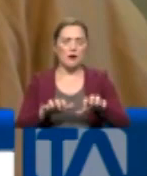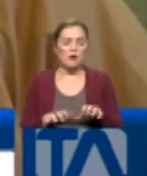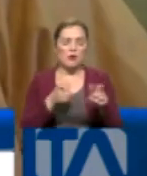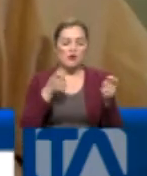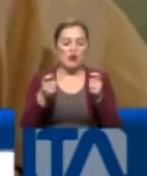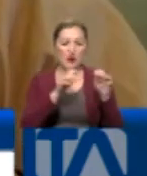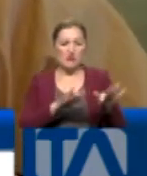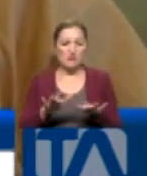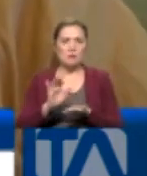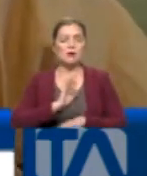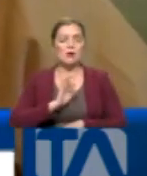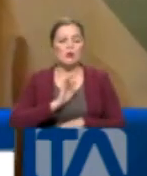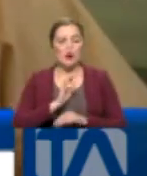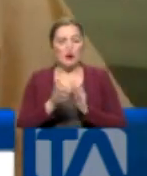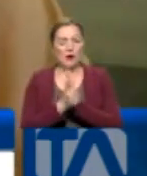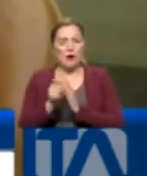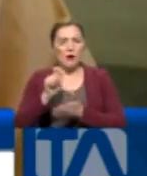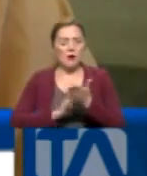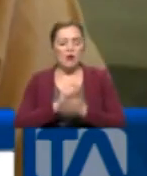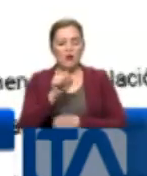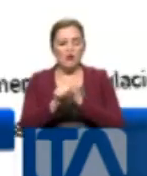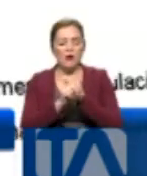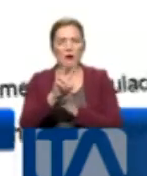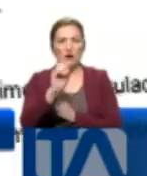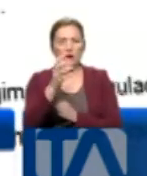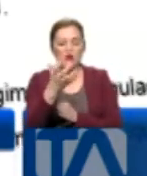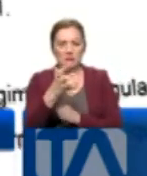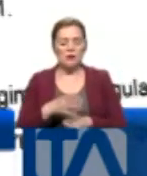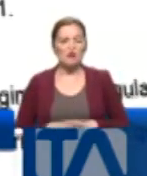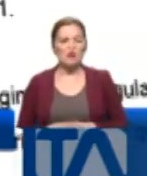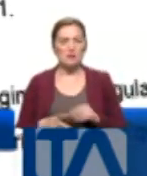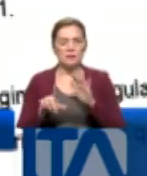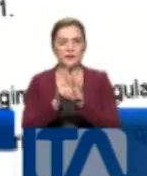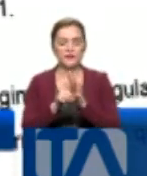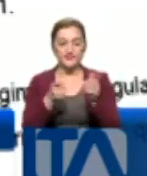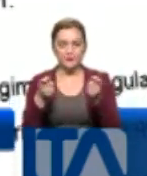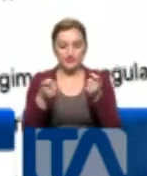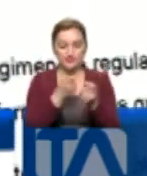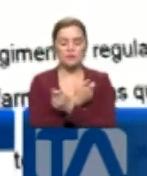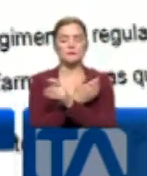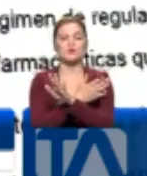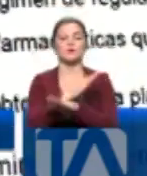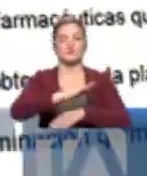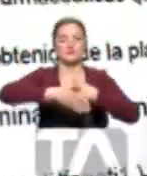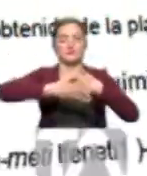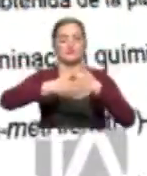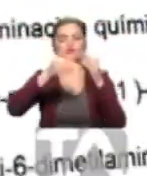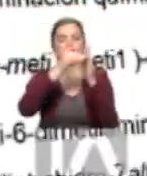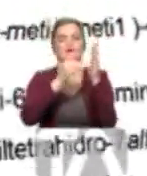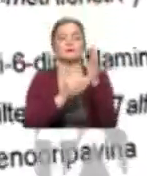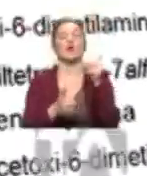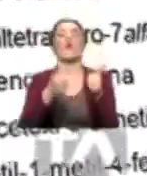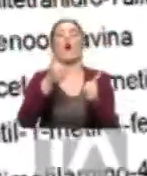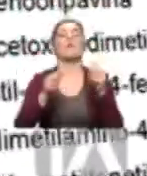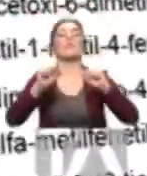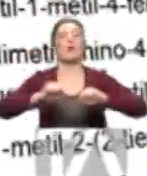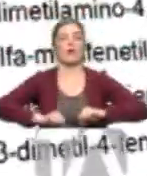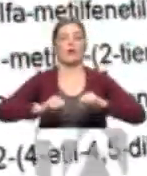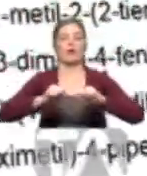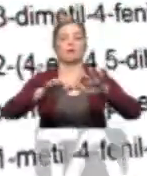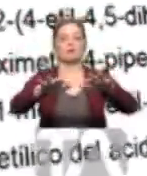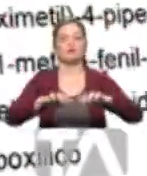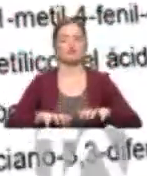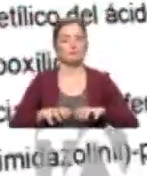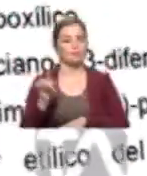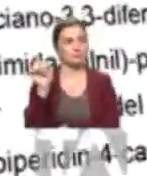Técnica que tiene las capacidades aprobadas en el año 2015. Y en la misma Ley de Prevención de Drogas se adjunta una lista de las sustancias a las que hace